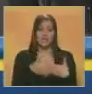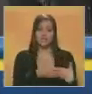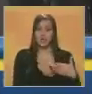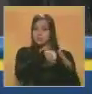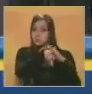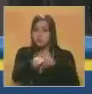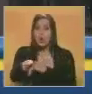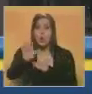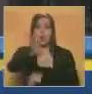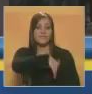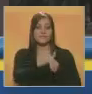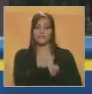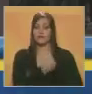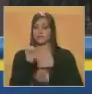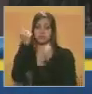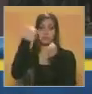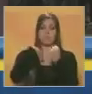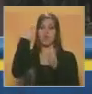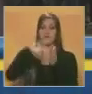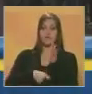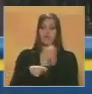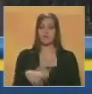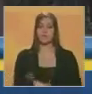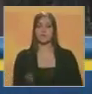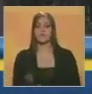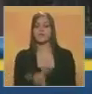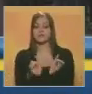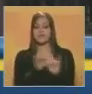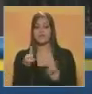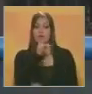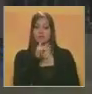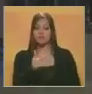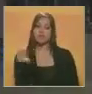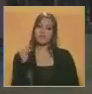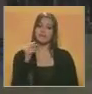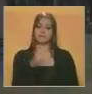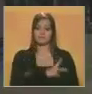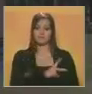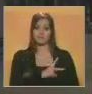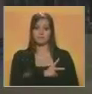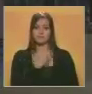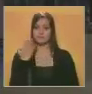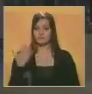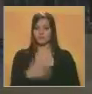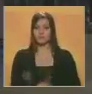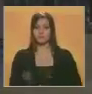hacia la Universidad Central de Venezuela. Es nuestro informe a esta hora del mediodía. Continúen con más de la emisión meridiana de su noticiero Venevisión.